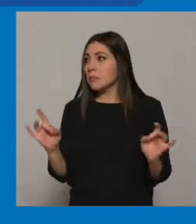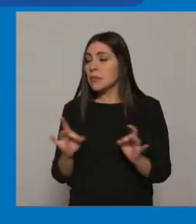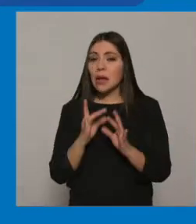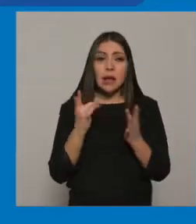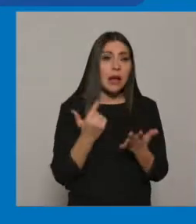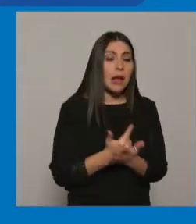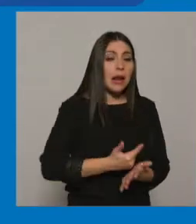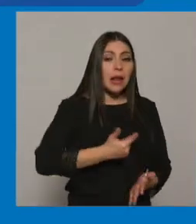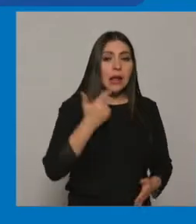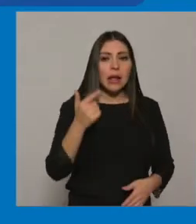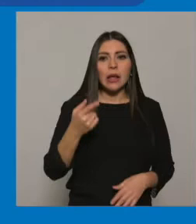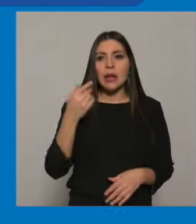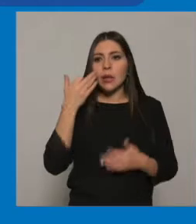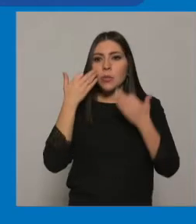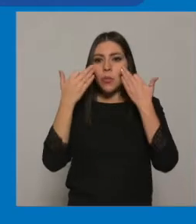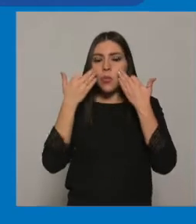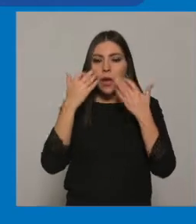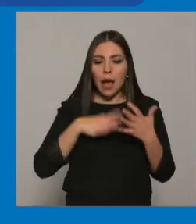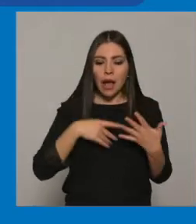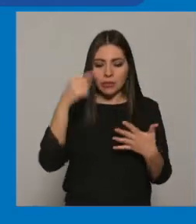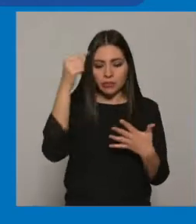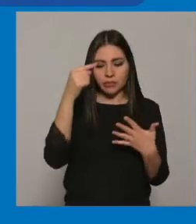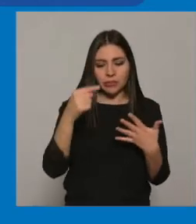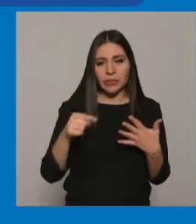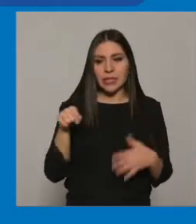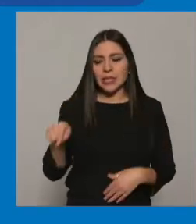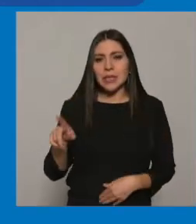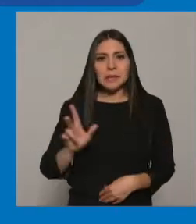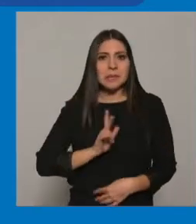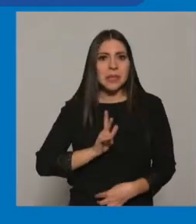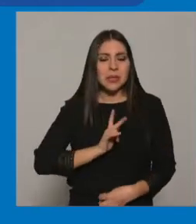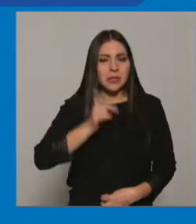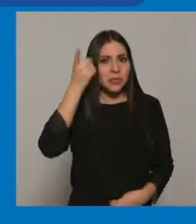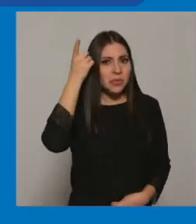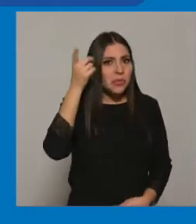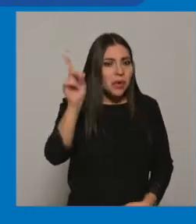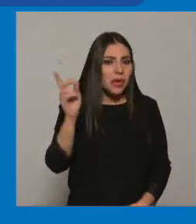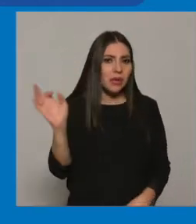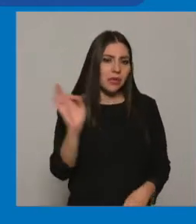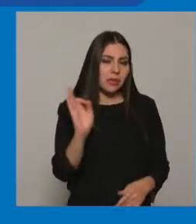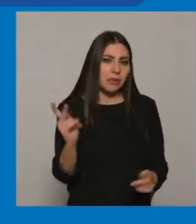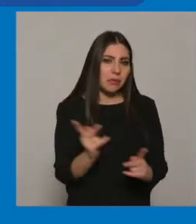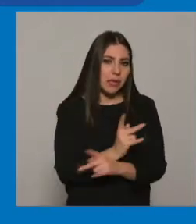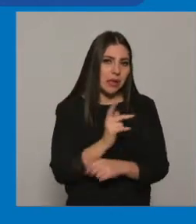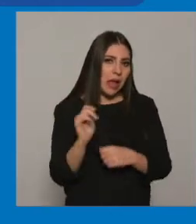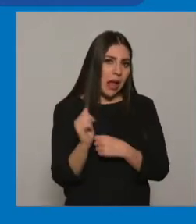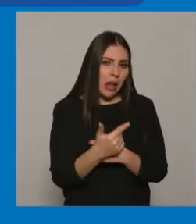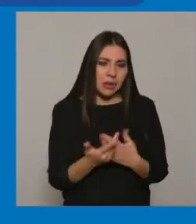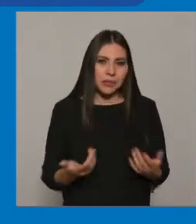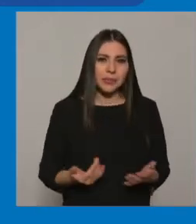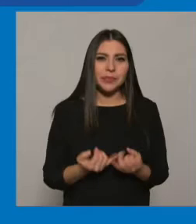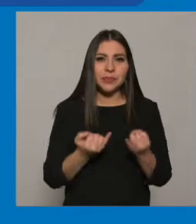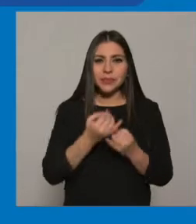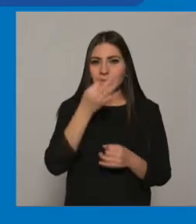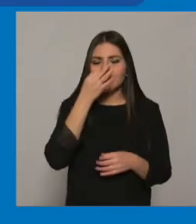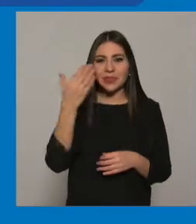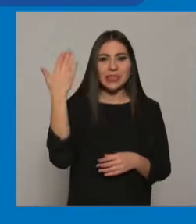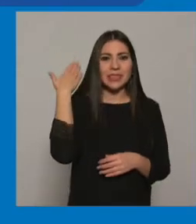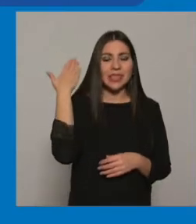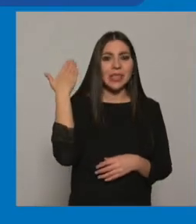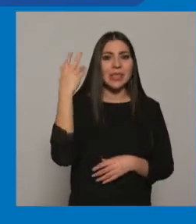va a tener cómo demostrar que ese inmueble es de su propiedad. Ahora con este terremoto que sufrimos